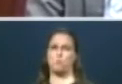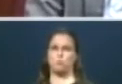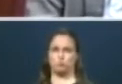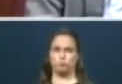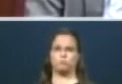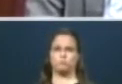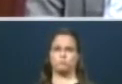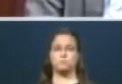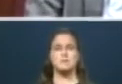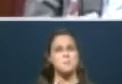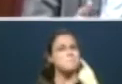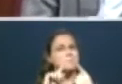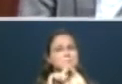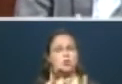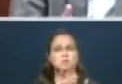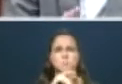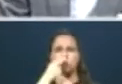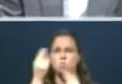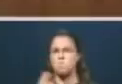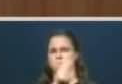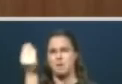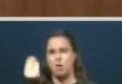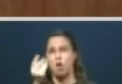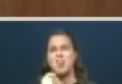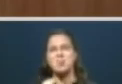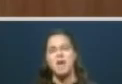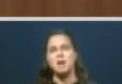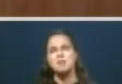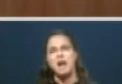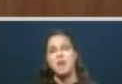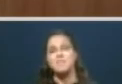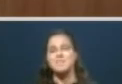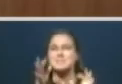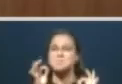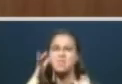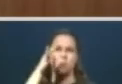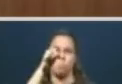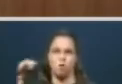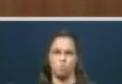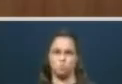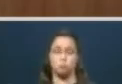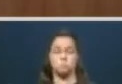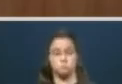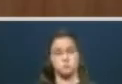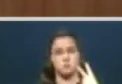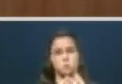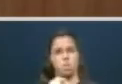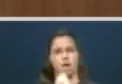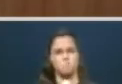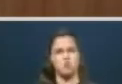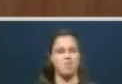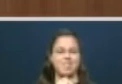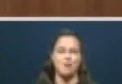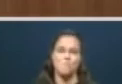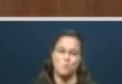primero mejorar los servicios públicos y garantizar los de manera muy especial en el medio rural segundo apoyar el fortalecimiento de nuestros